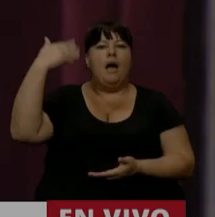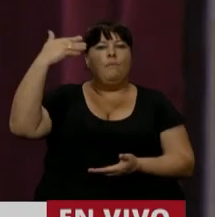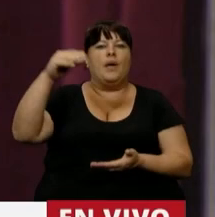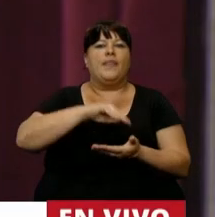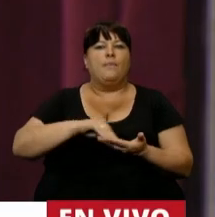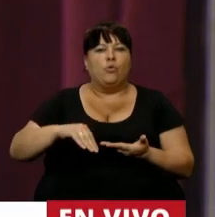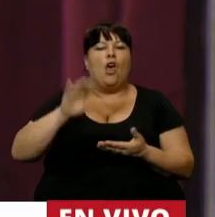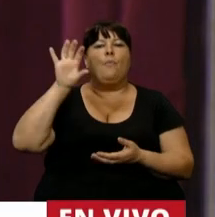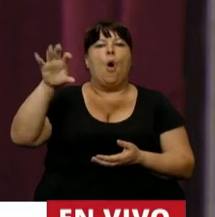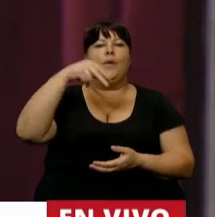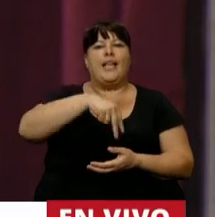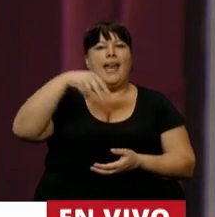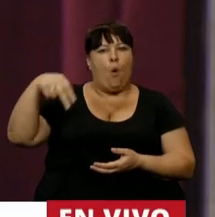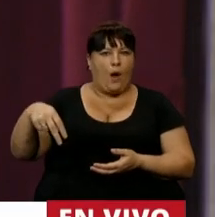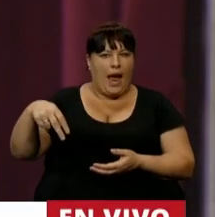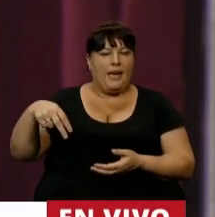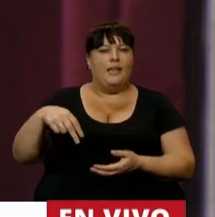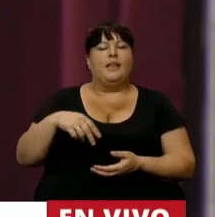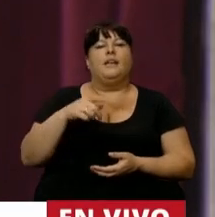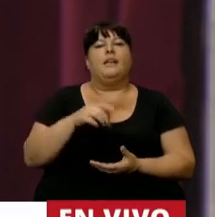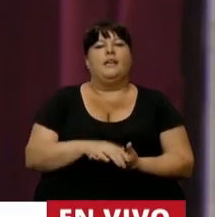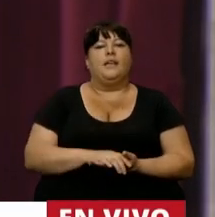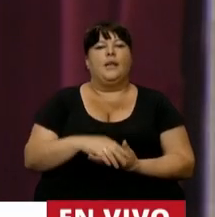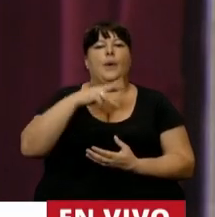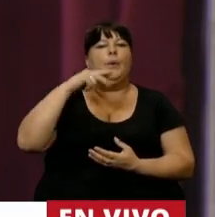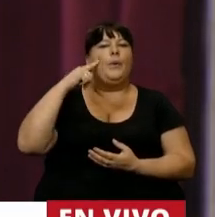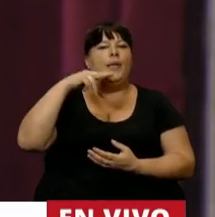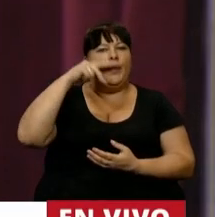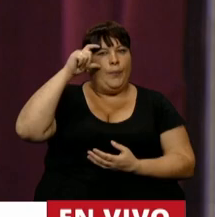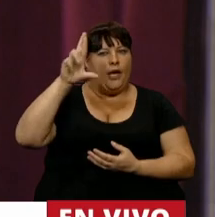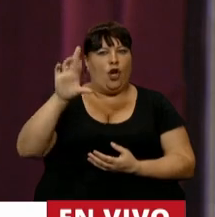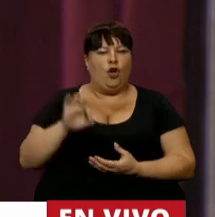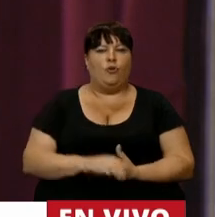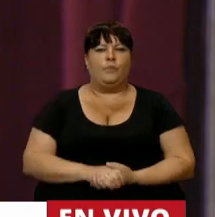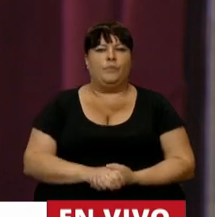La palabra el diputado por la provincia de Neuquén, Carlos Alberto Vivero.